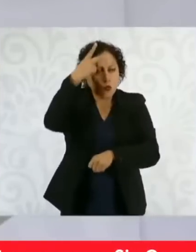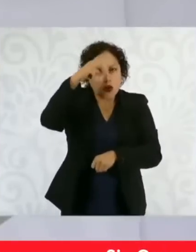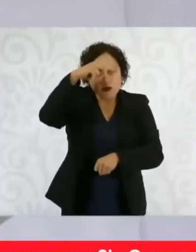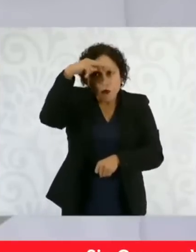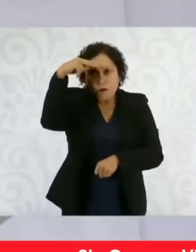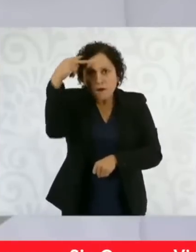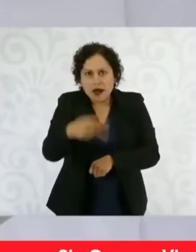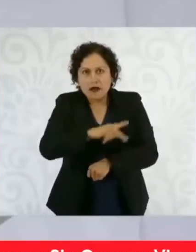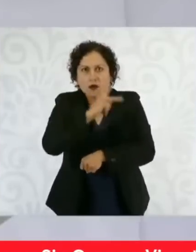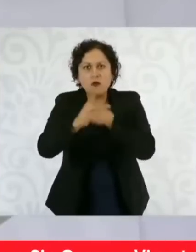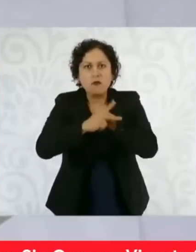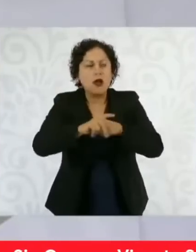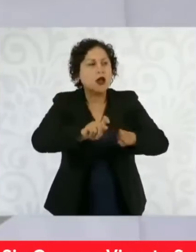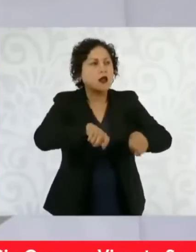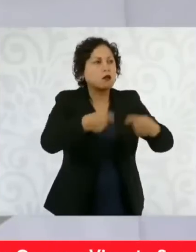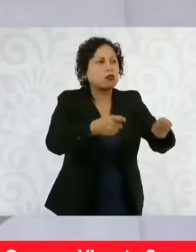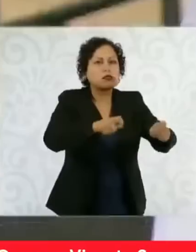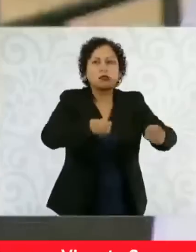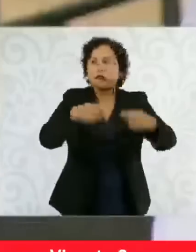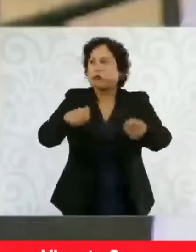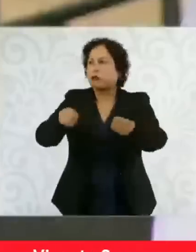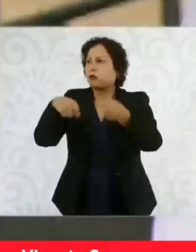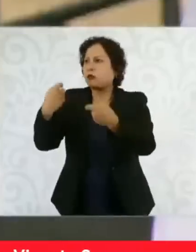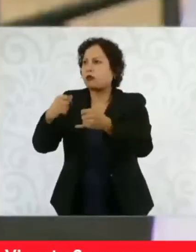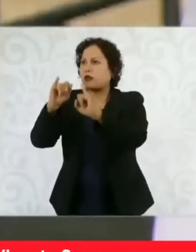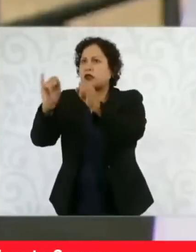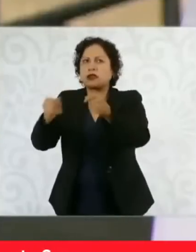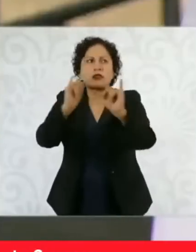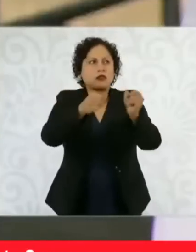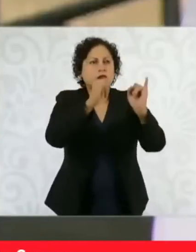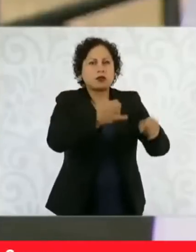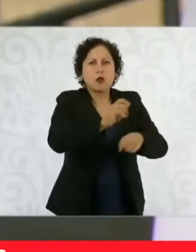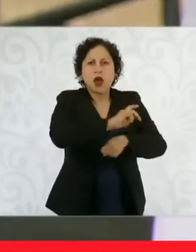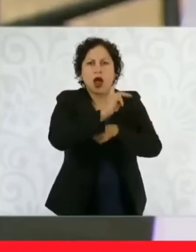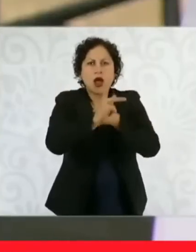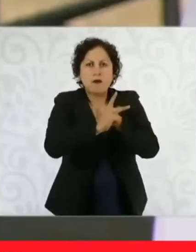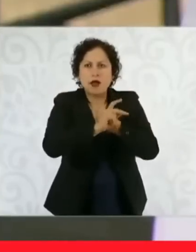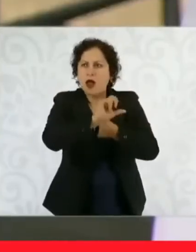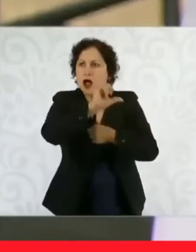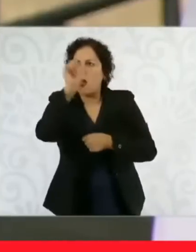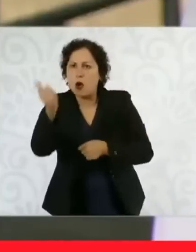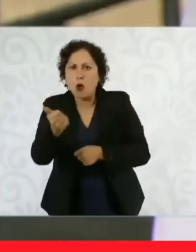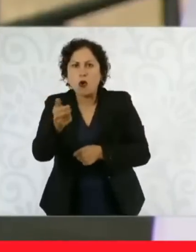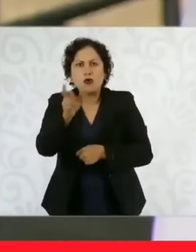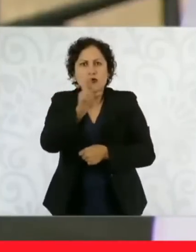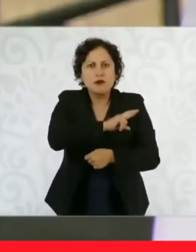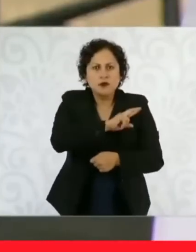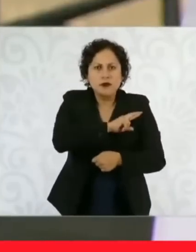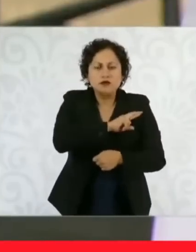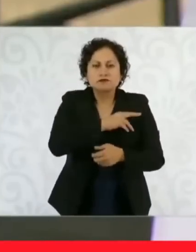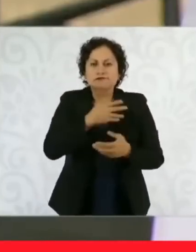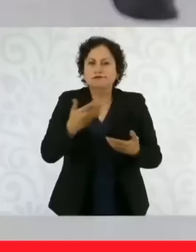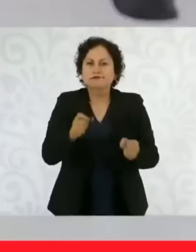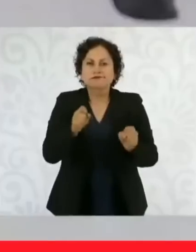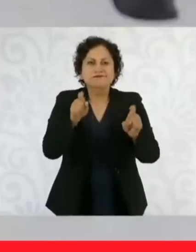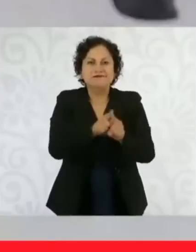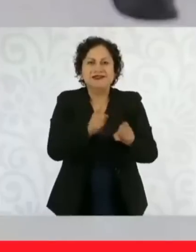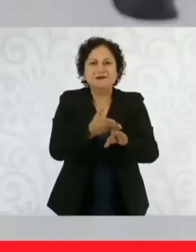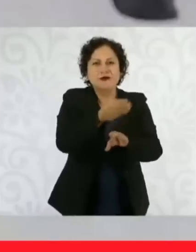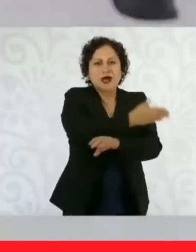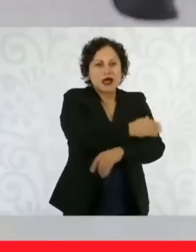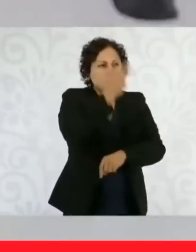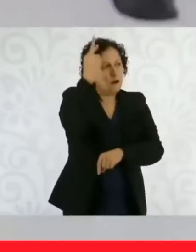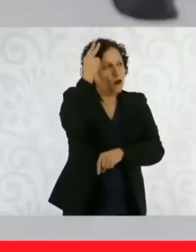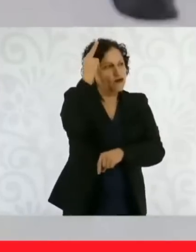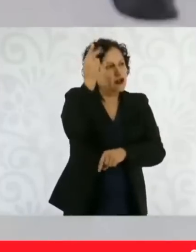privados y extranjeros. Los gobiernos nuevamente, como en el Porfiriato, estuvieron al servicio de unos